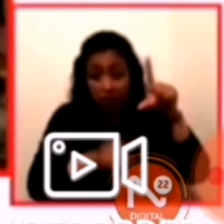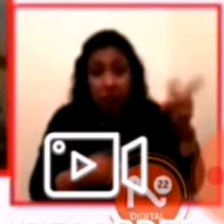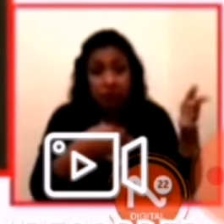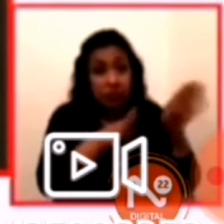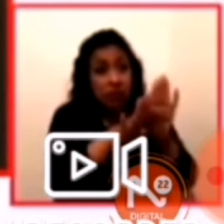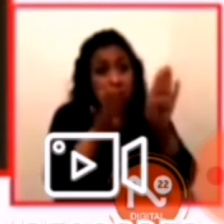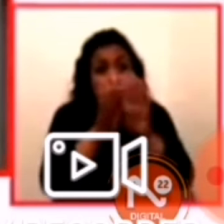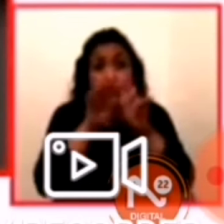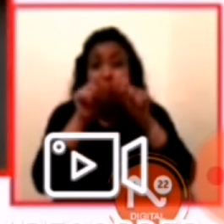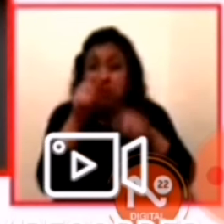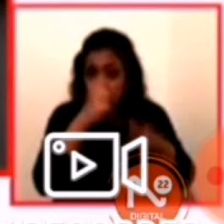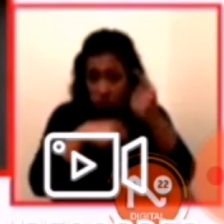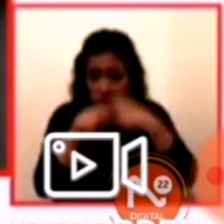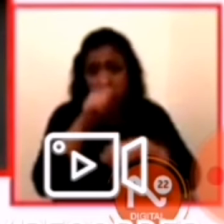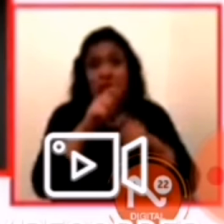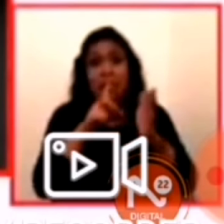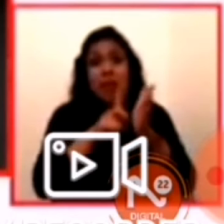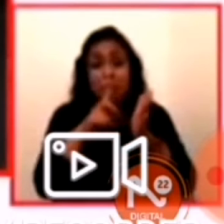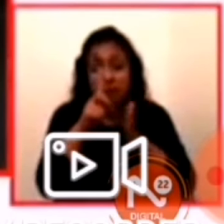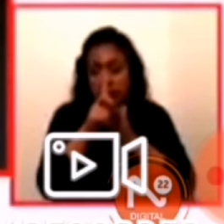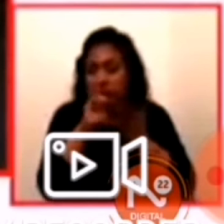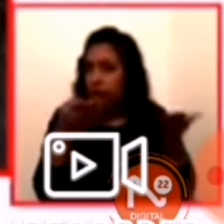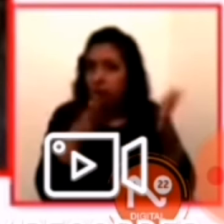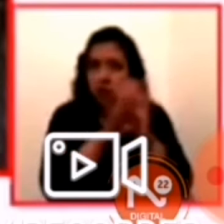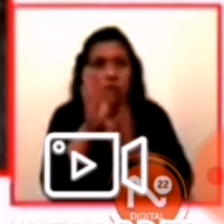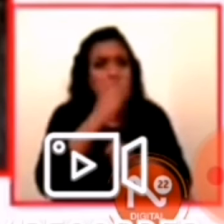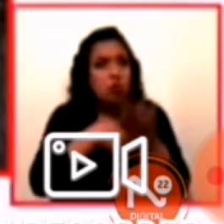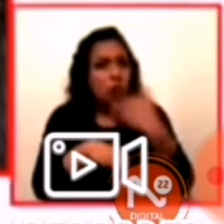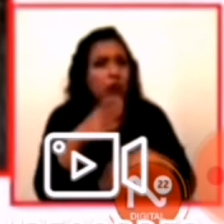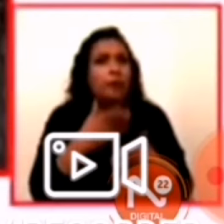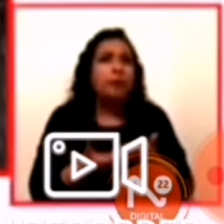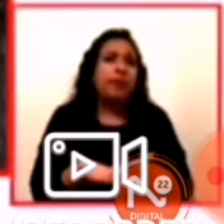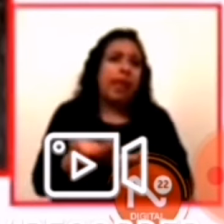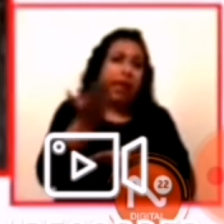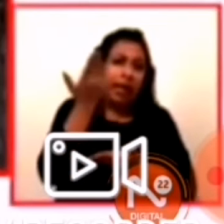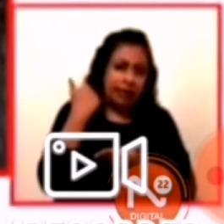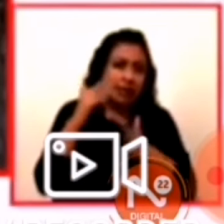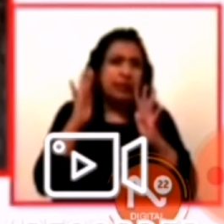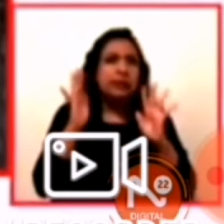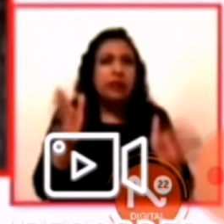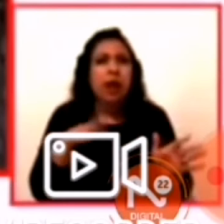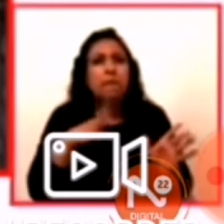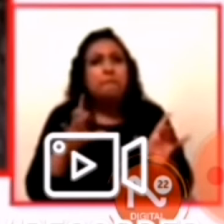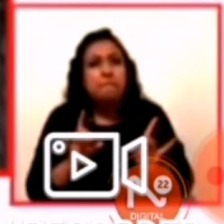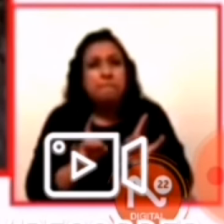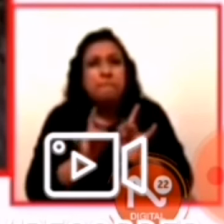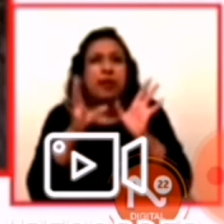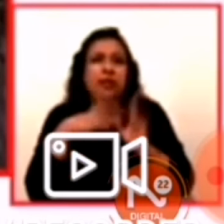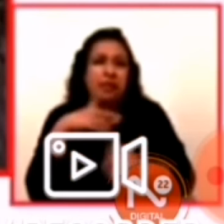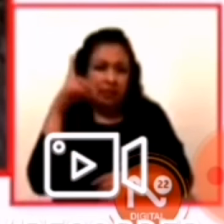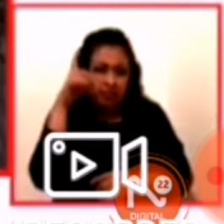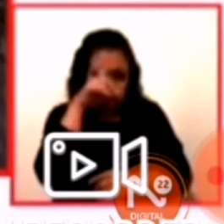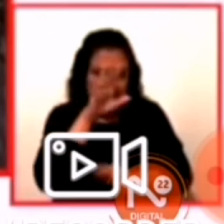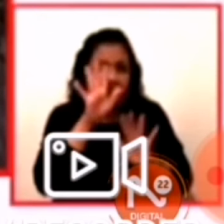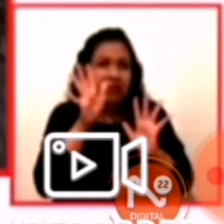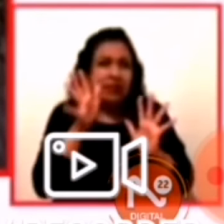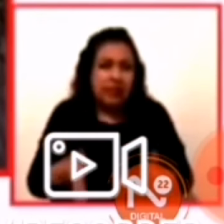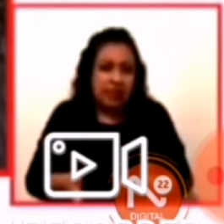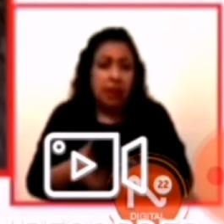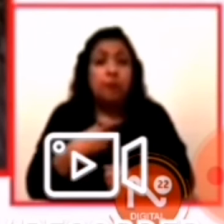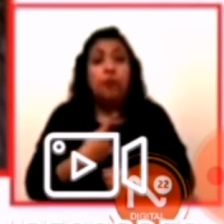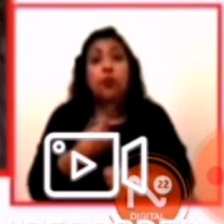pertenecen a tiendas departamentales. Desde antes estábamos ya en una situación muy complicada.